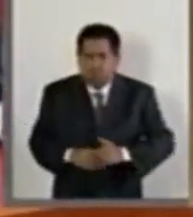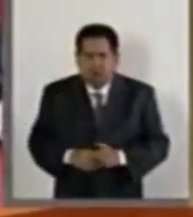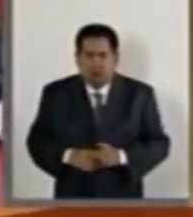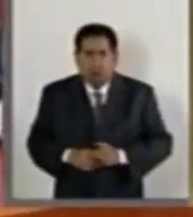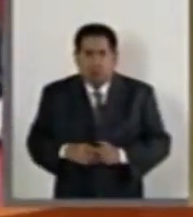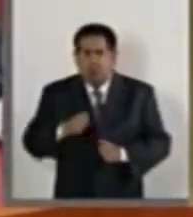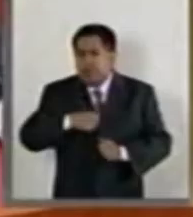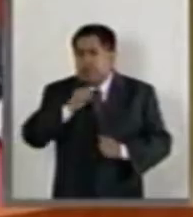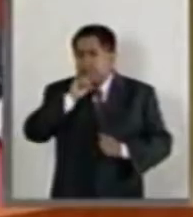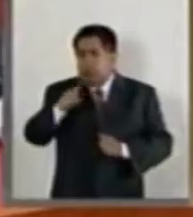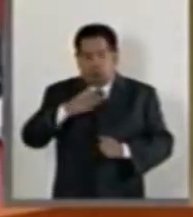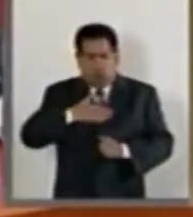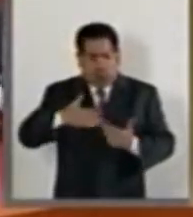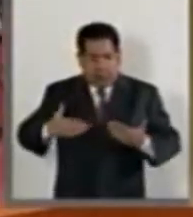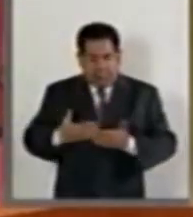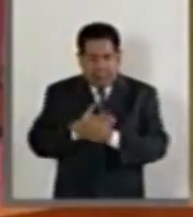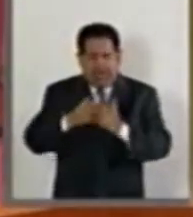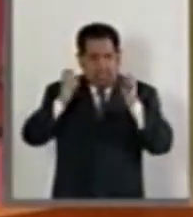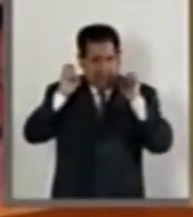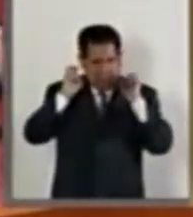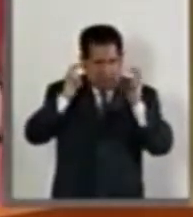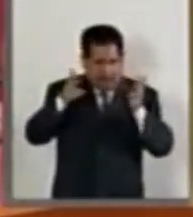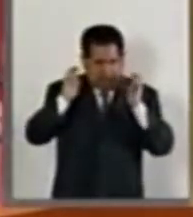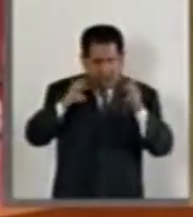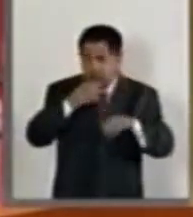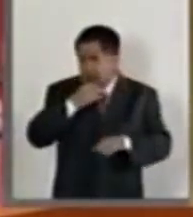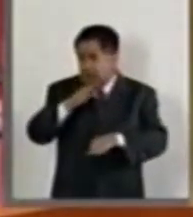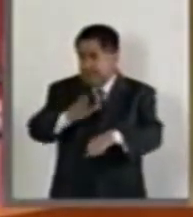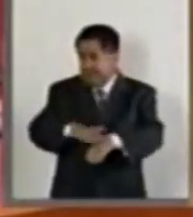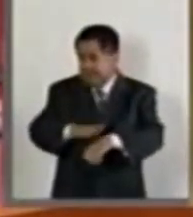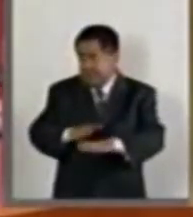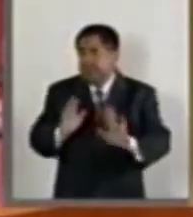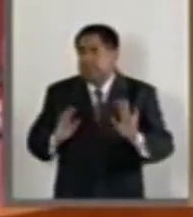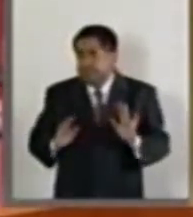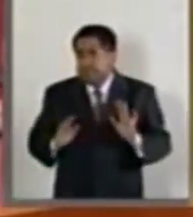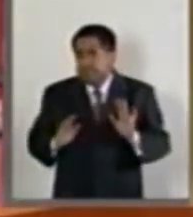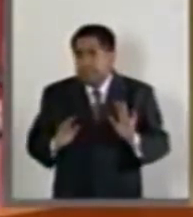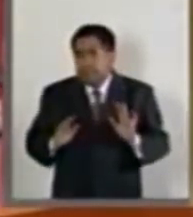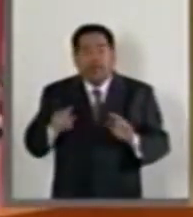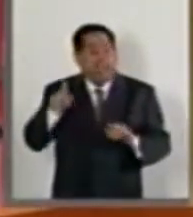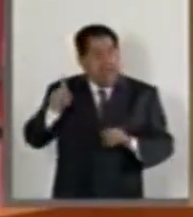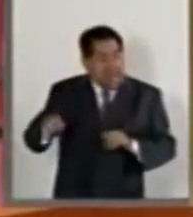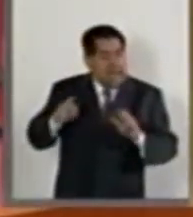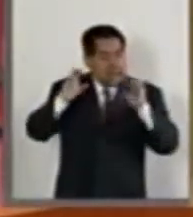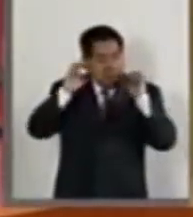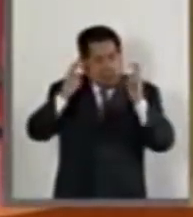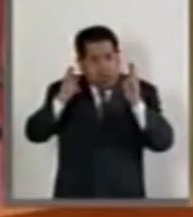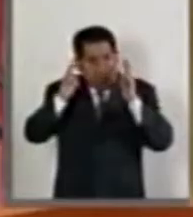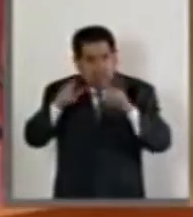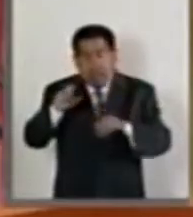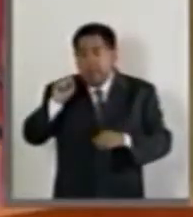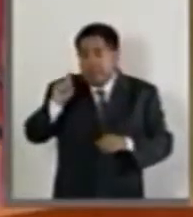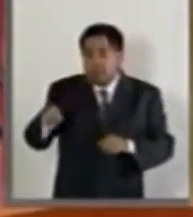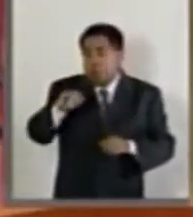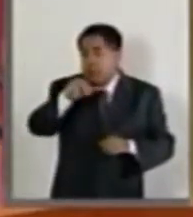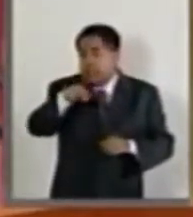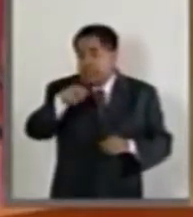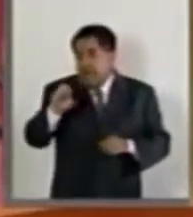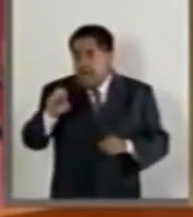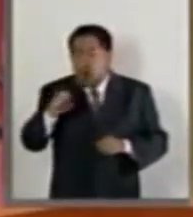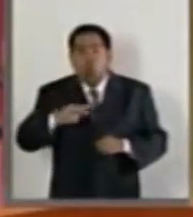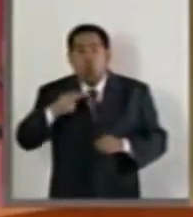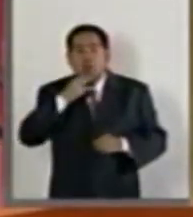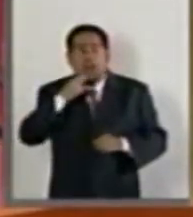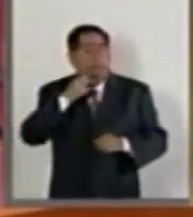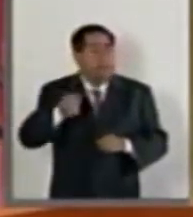digo también como chiapaneco, como una advertencia. Ya en Chiapas, el propio INE utilizó